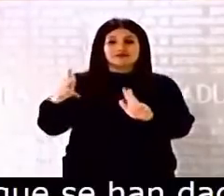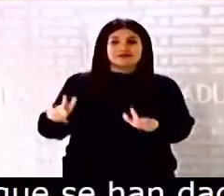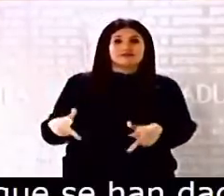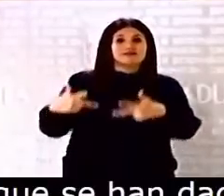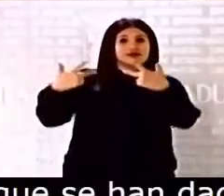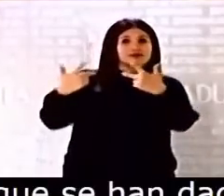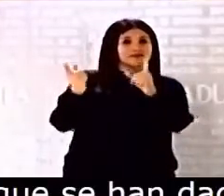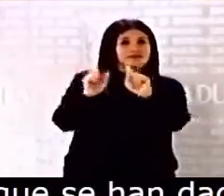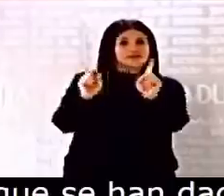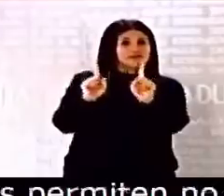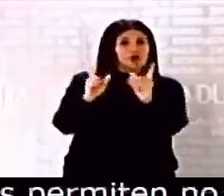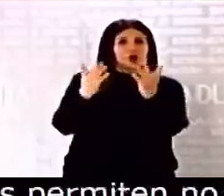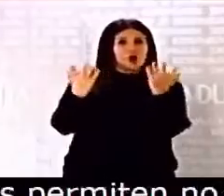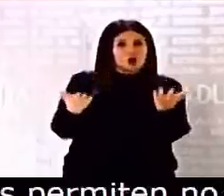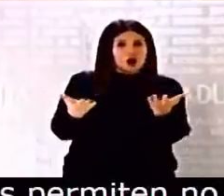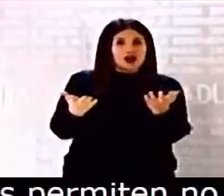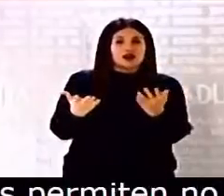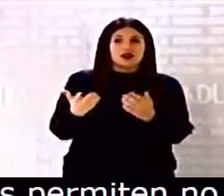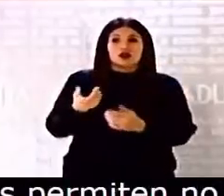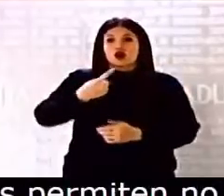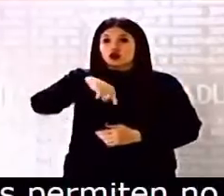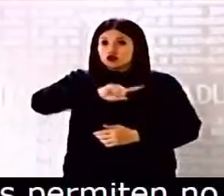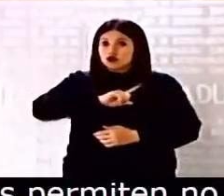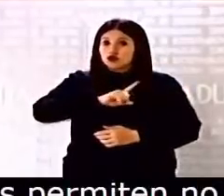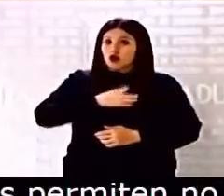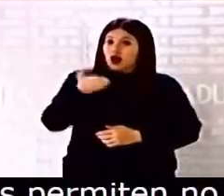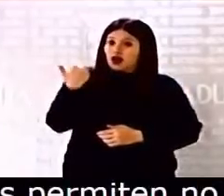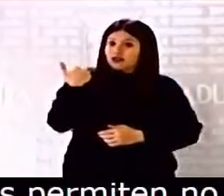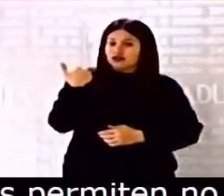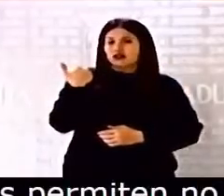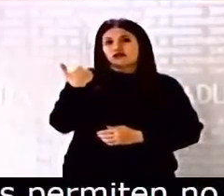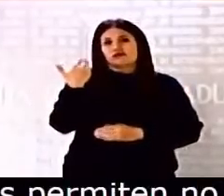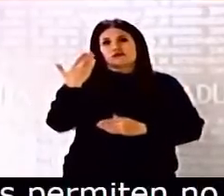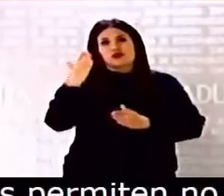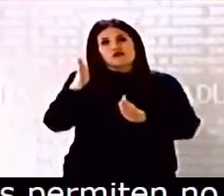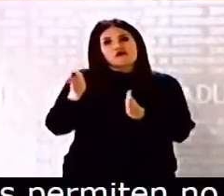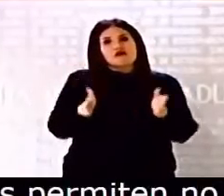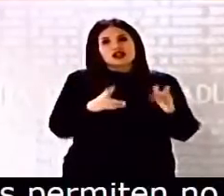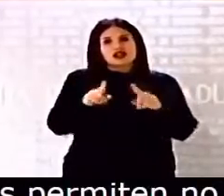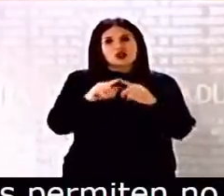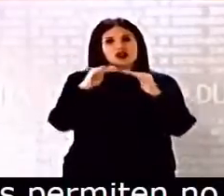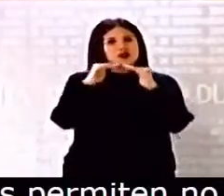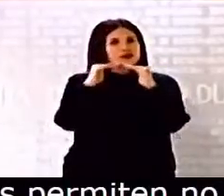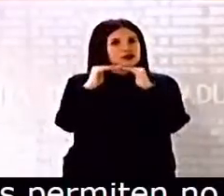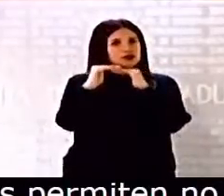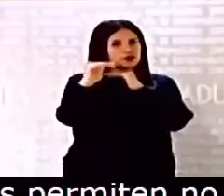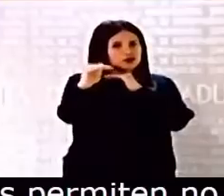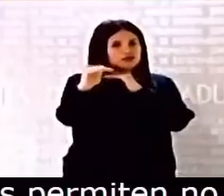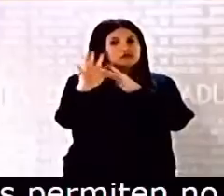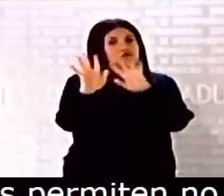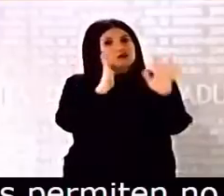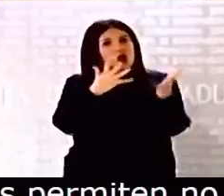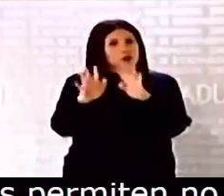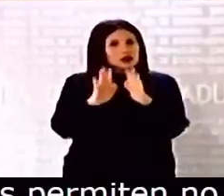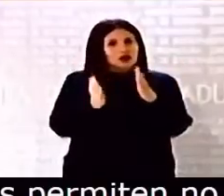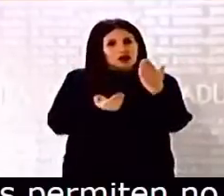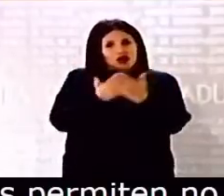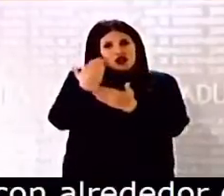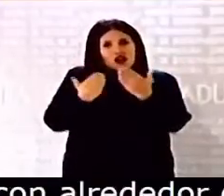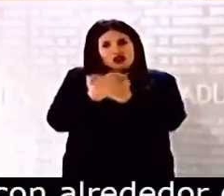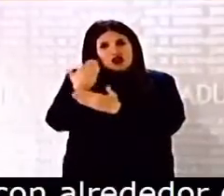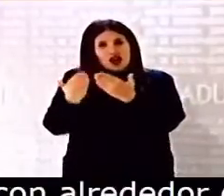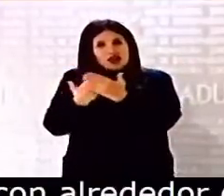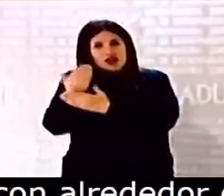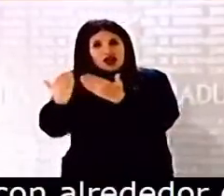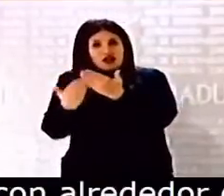en los últimos días bajar. Estábamos en una fase de meseta donde teníamos alrededor de 42, casi